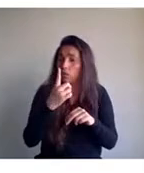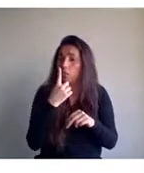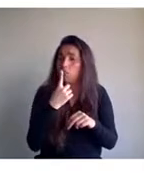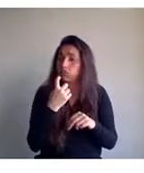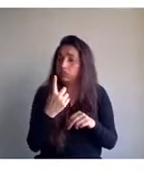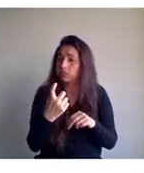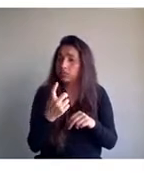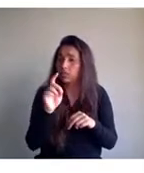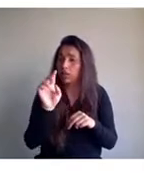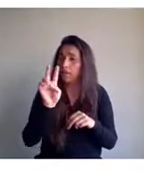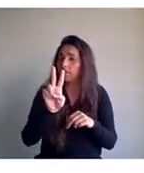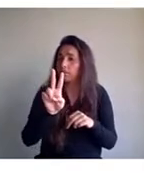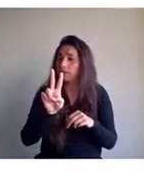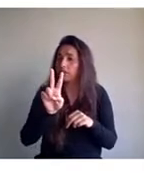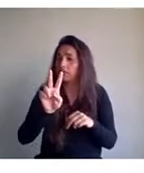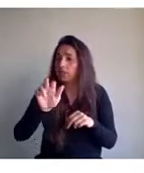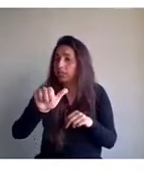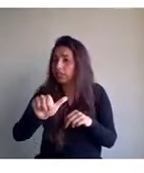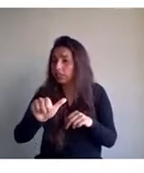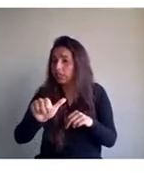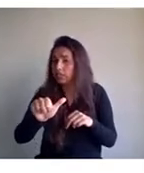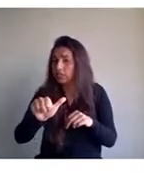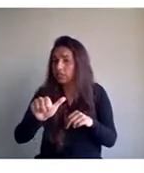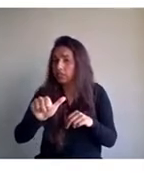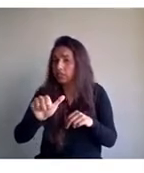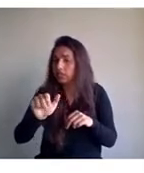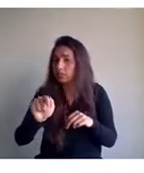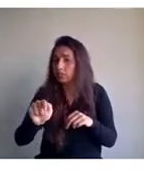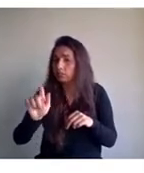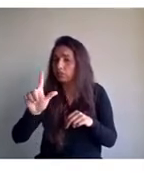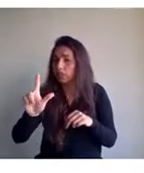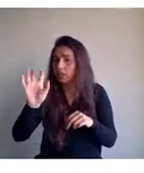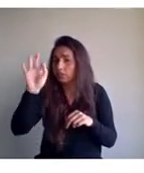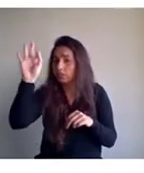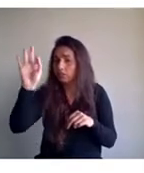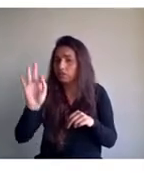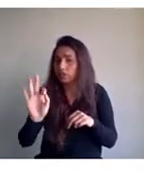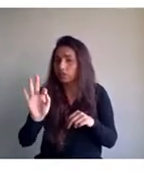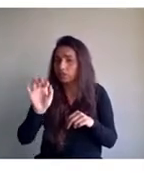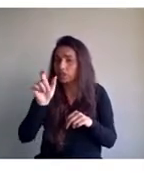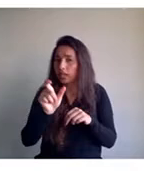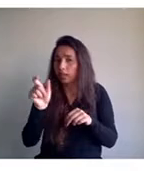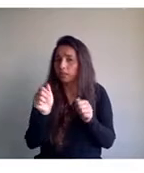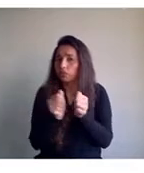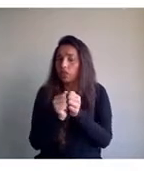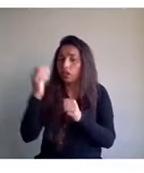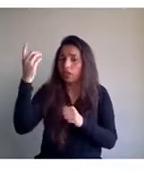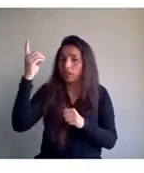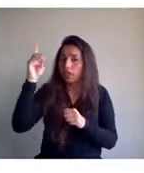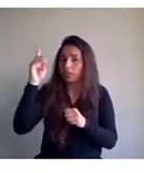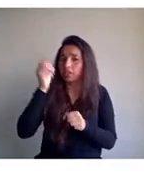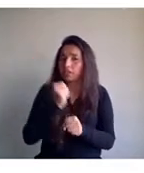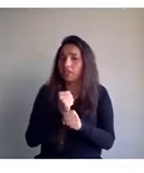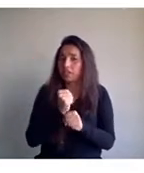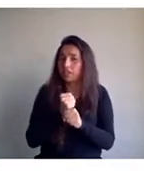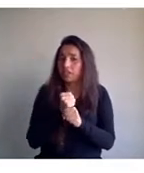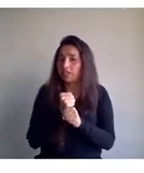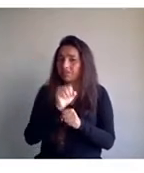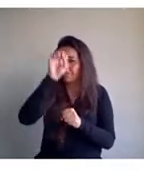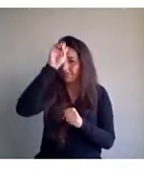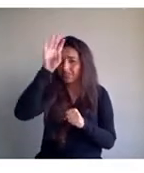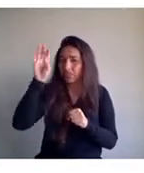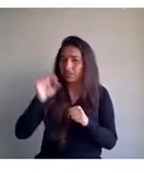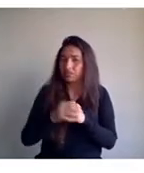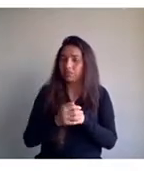el 26.7 por ciento parís esto trabajar por lo menos una hora en una actividad que genera ingresos